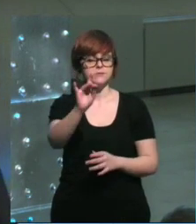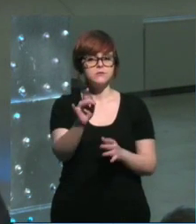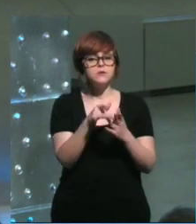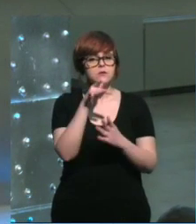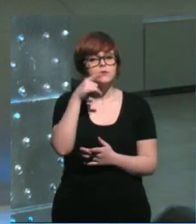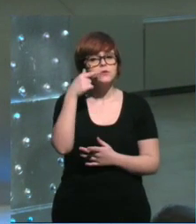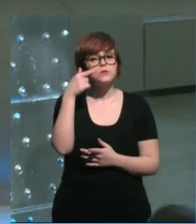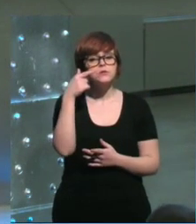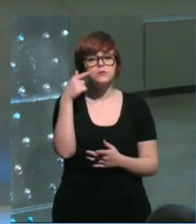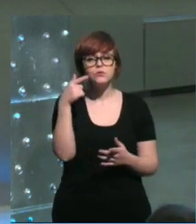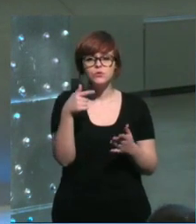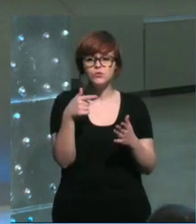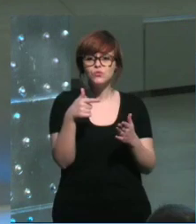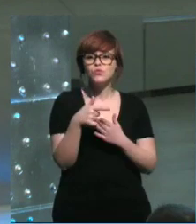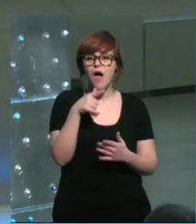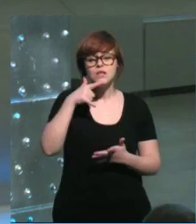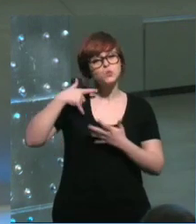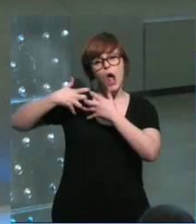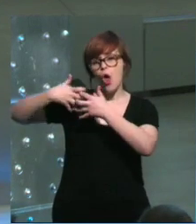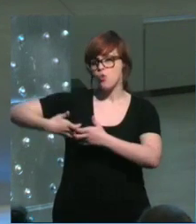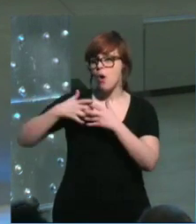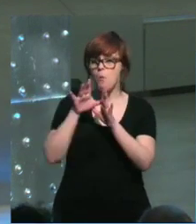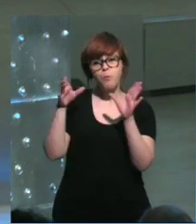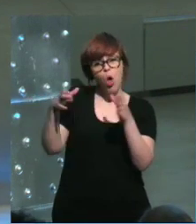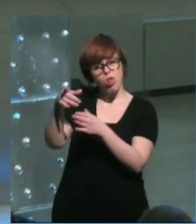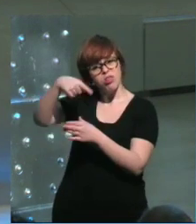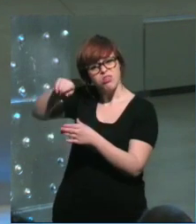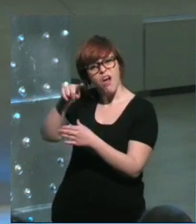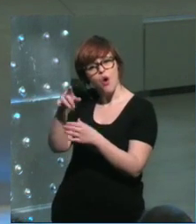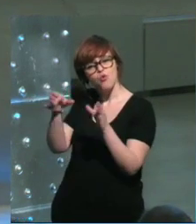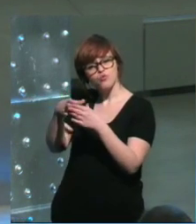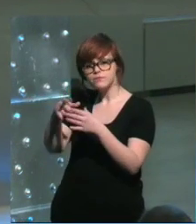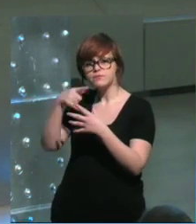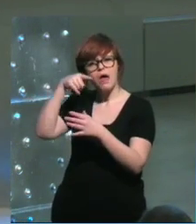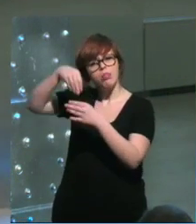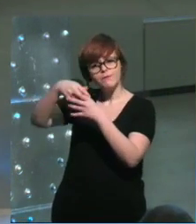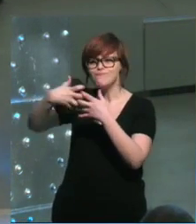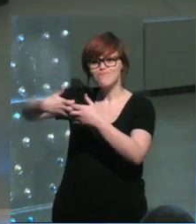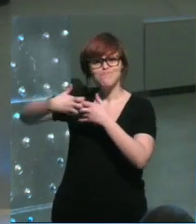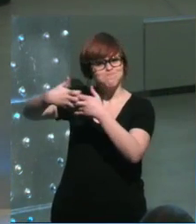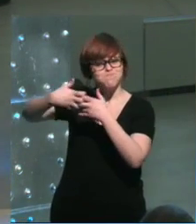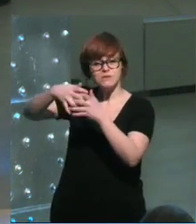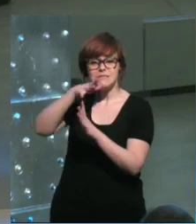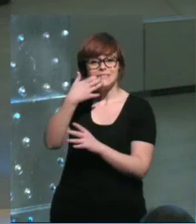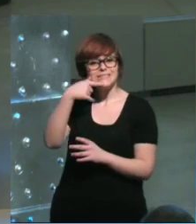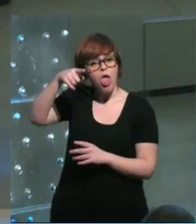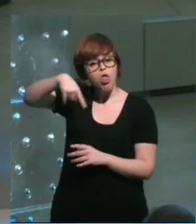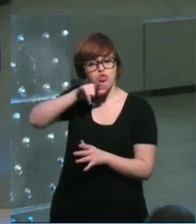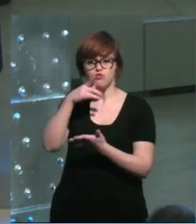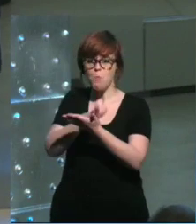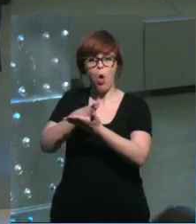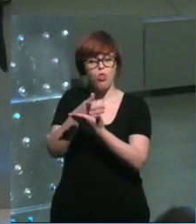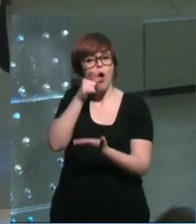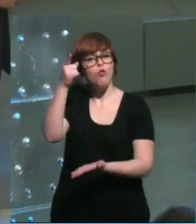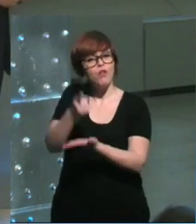Y eso hay una lucha de poder dentro del partido. En mi opinión, si no se moderan, no vuelven a ganar la